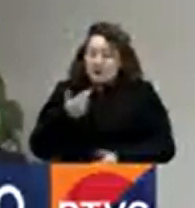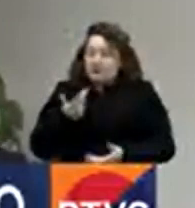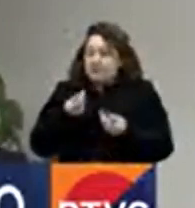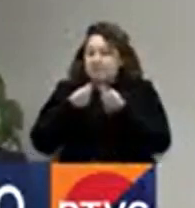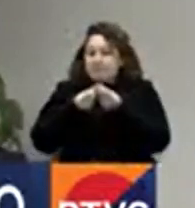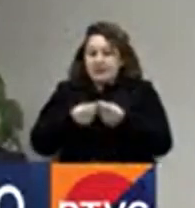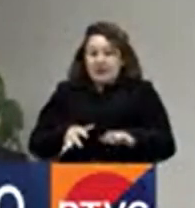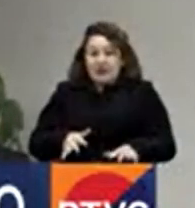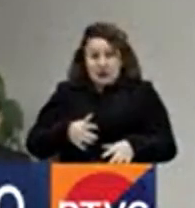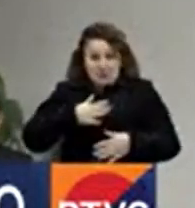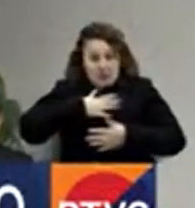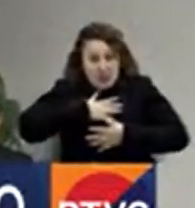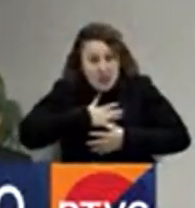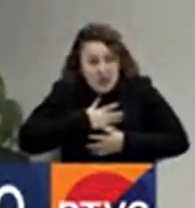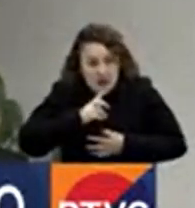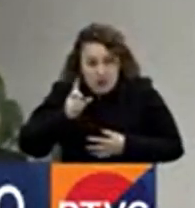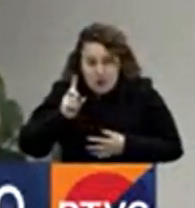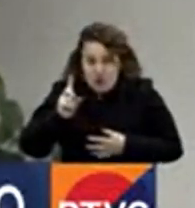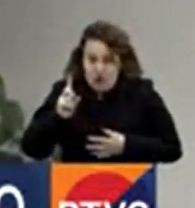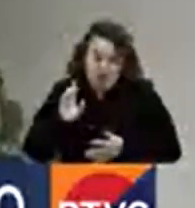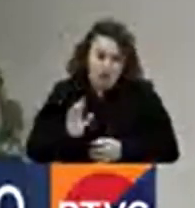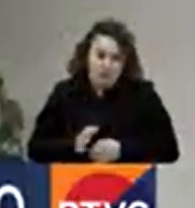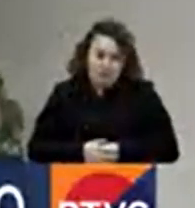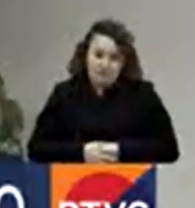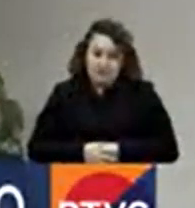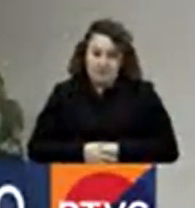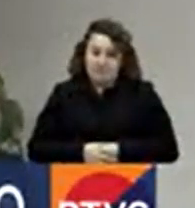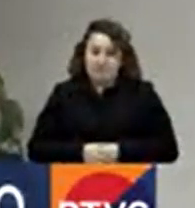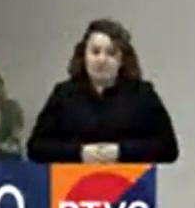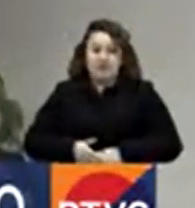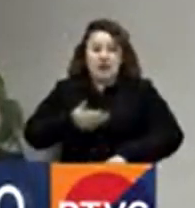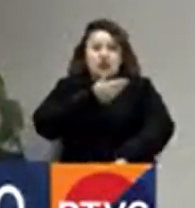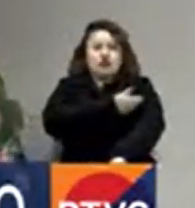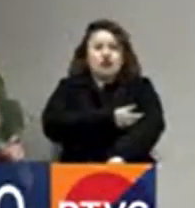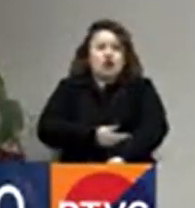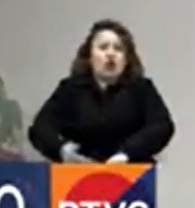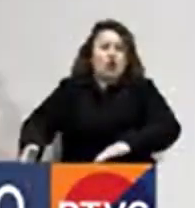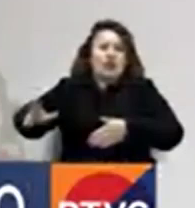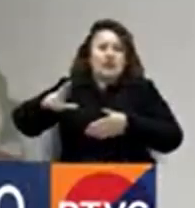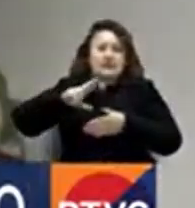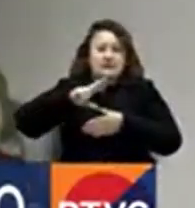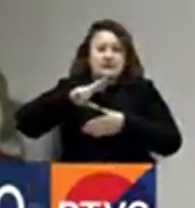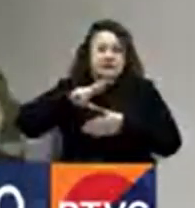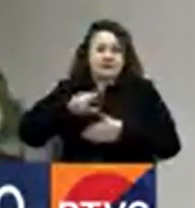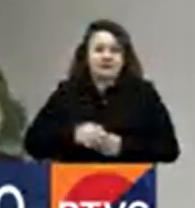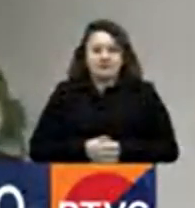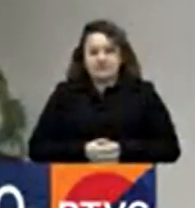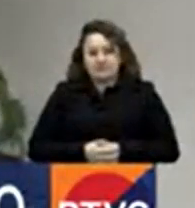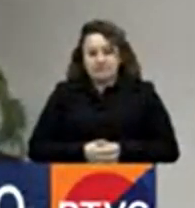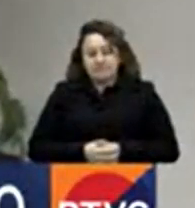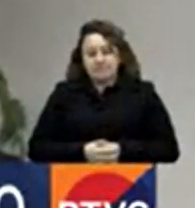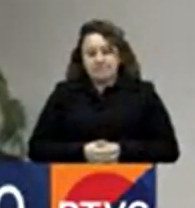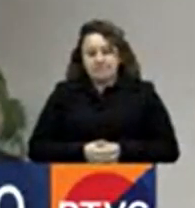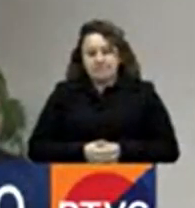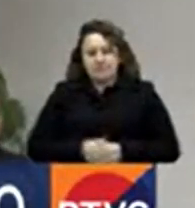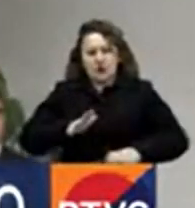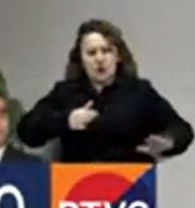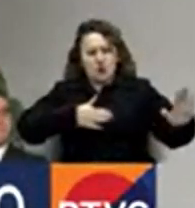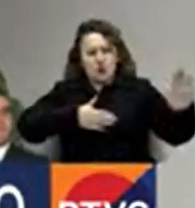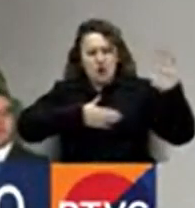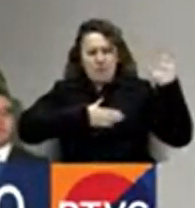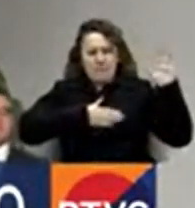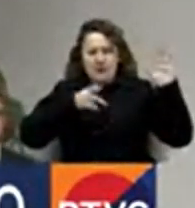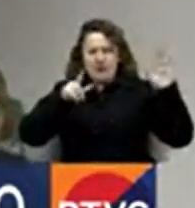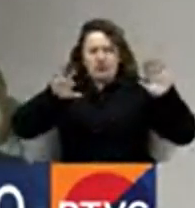No la mía, la de millones de latinoamericanos. El juramento de un gran